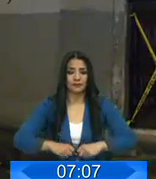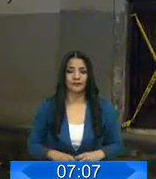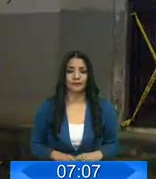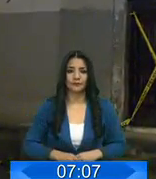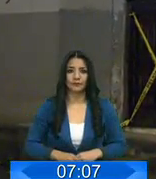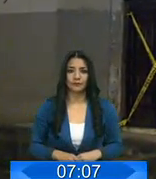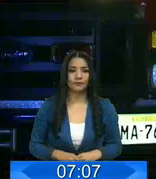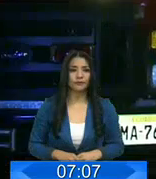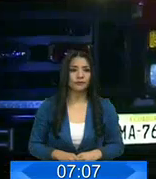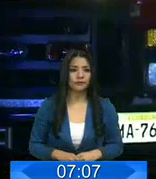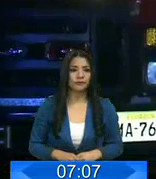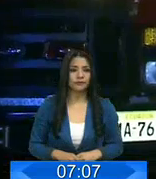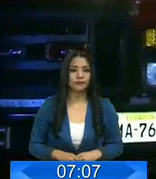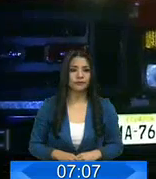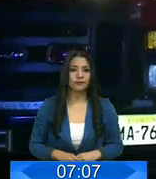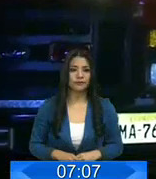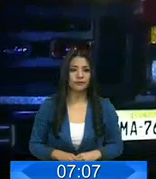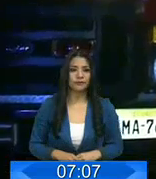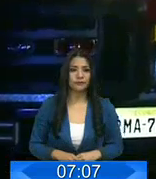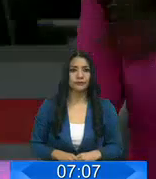Romero, informó Sara Naranjo.